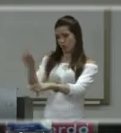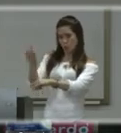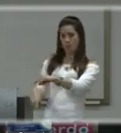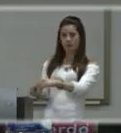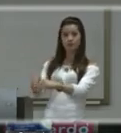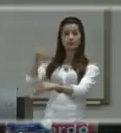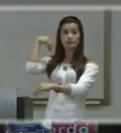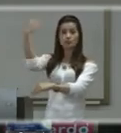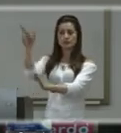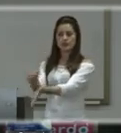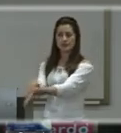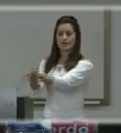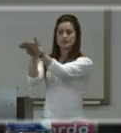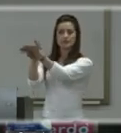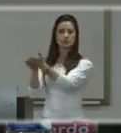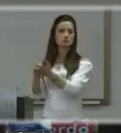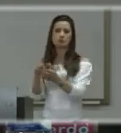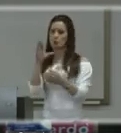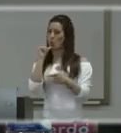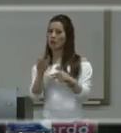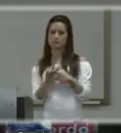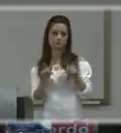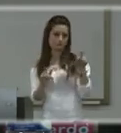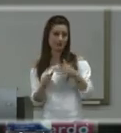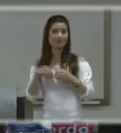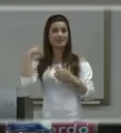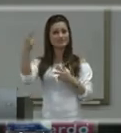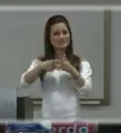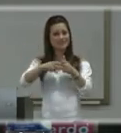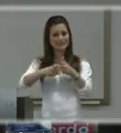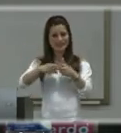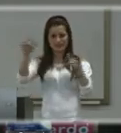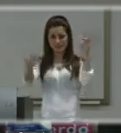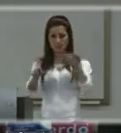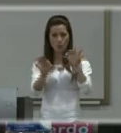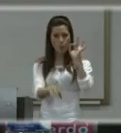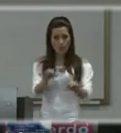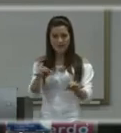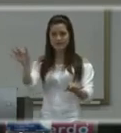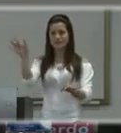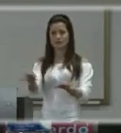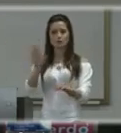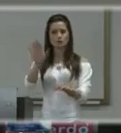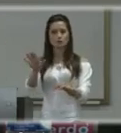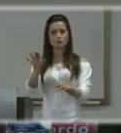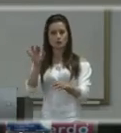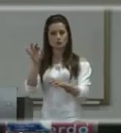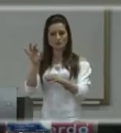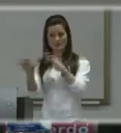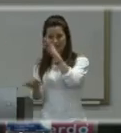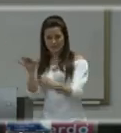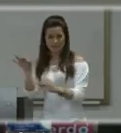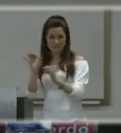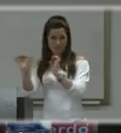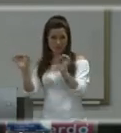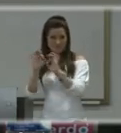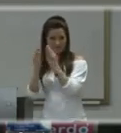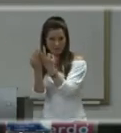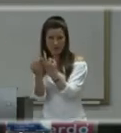Y algo que surgió también en los talleres que hicimos con defensores y jueces de familia